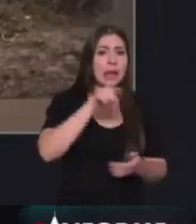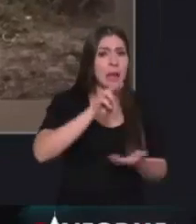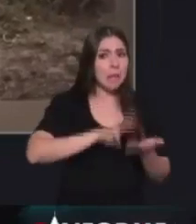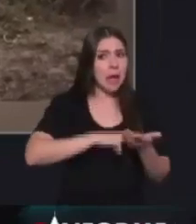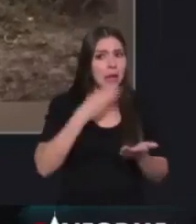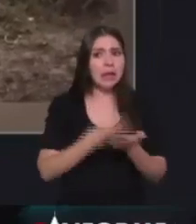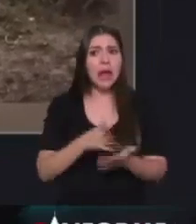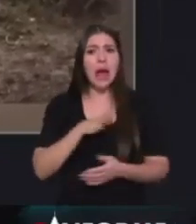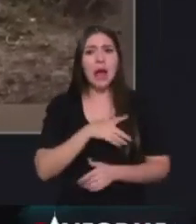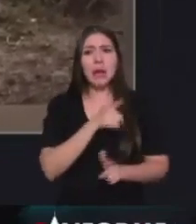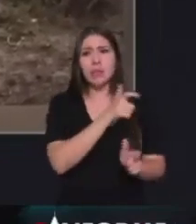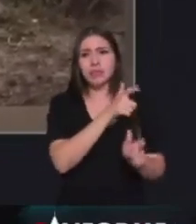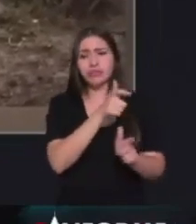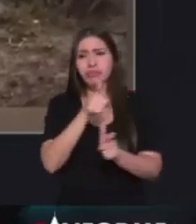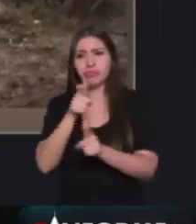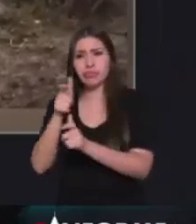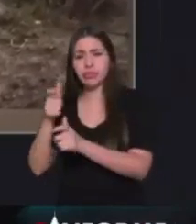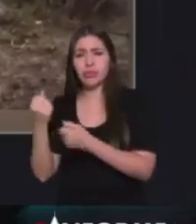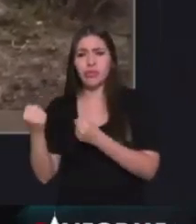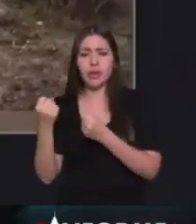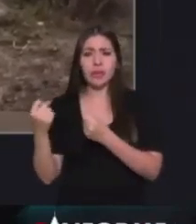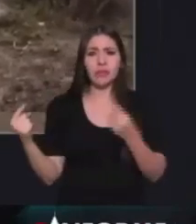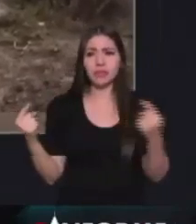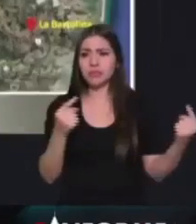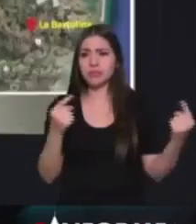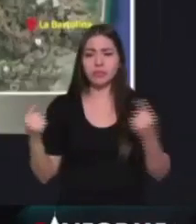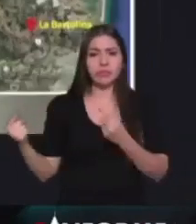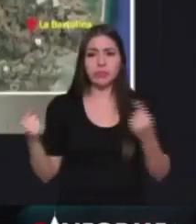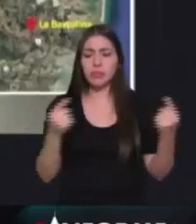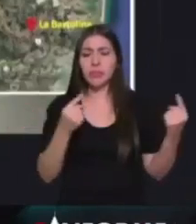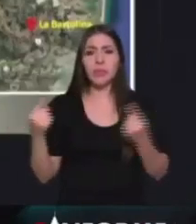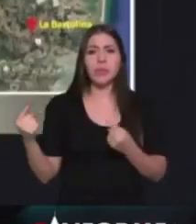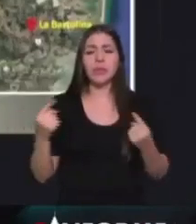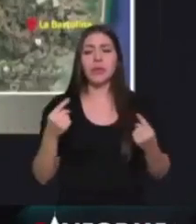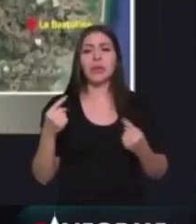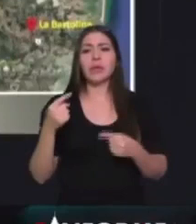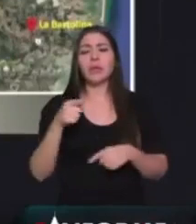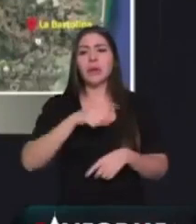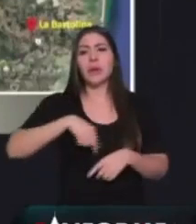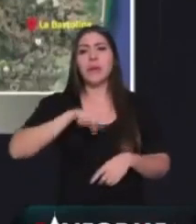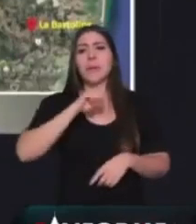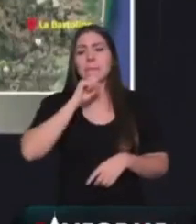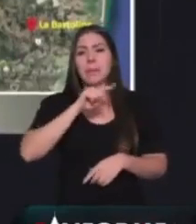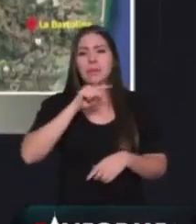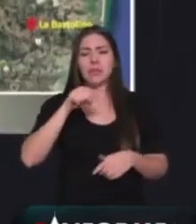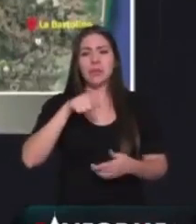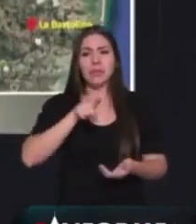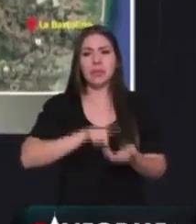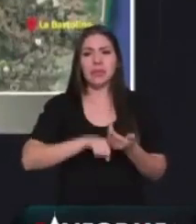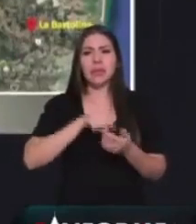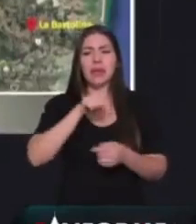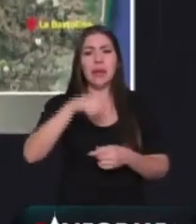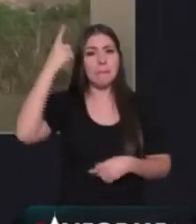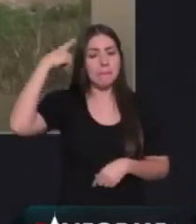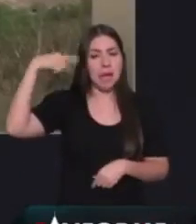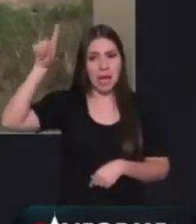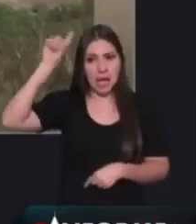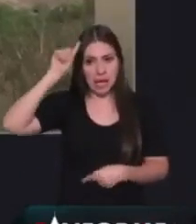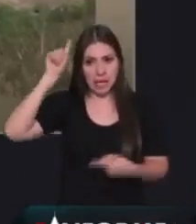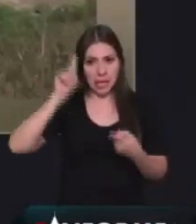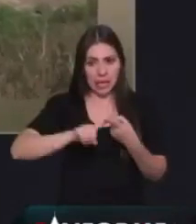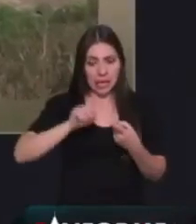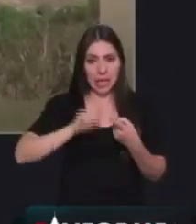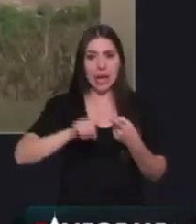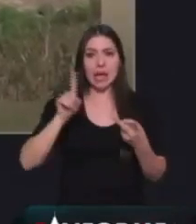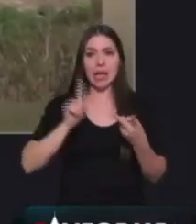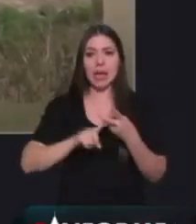habido enfrentamientos fuertes entre las fuerzas del orden público, principalmente la Marina y el Cartel